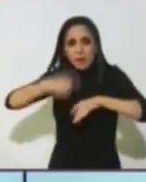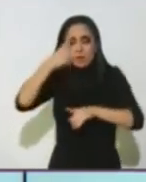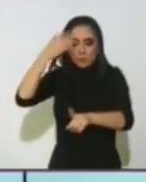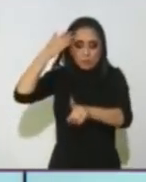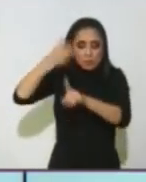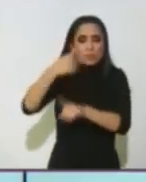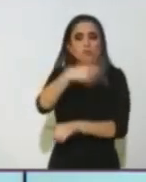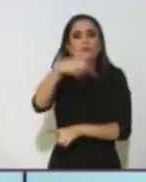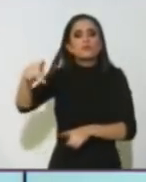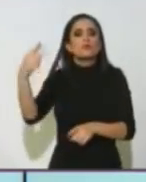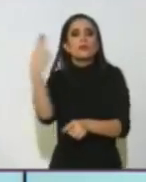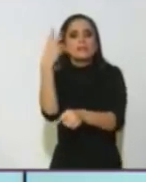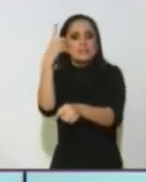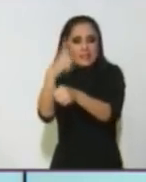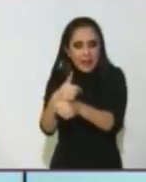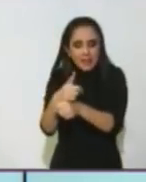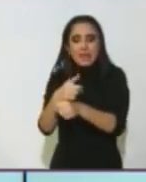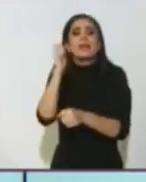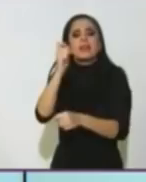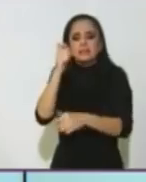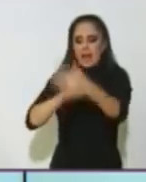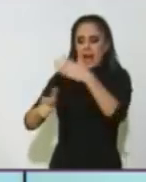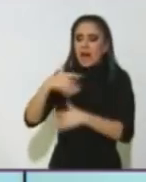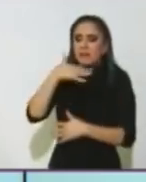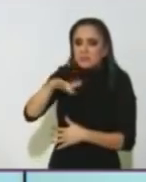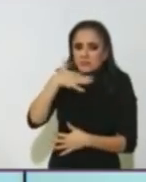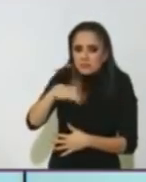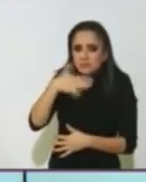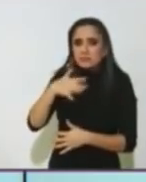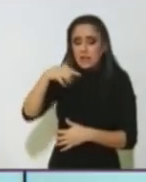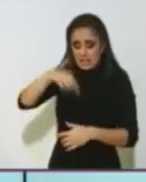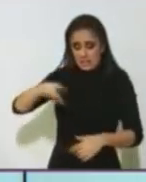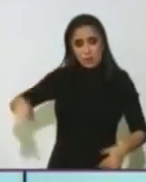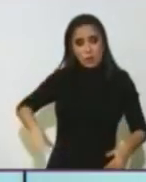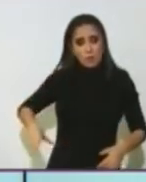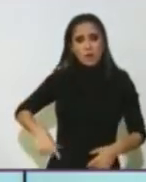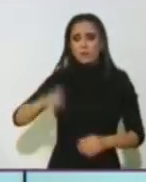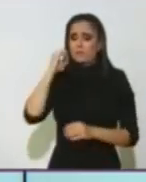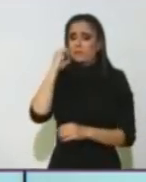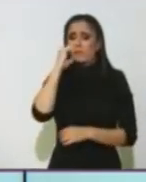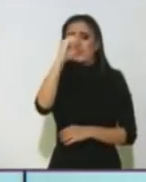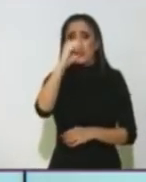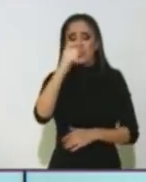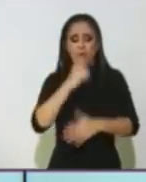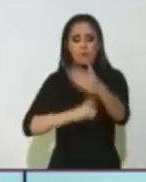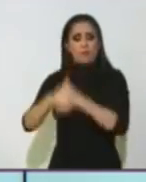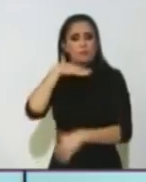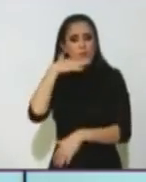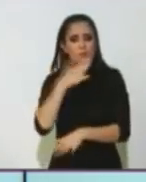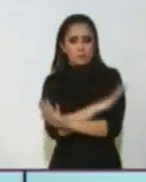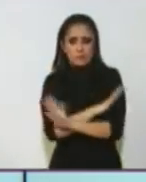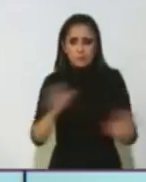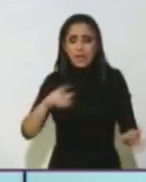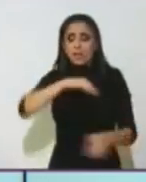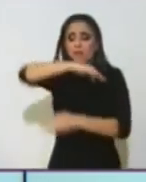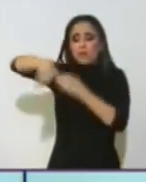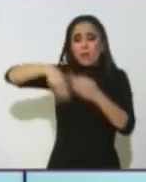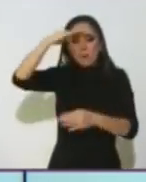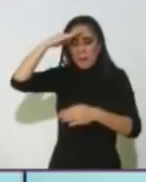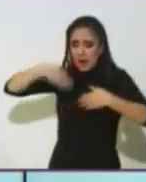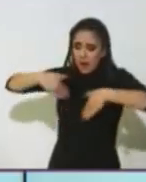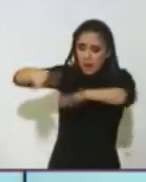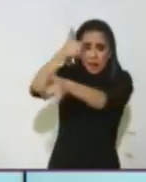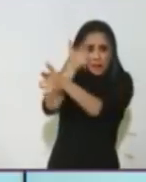tus necesidades combatir la corrupción en nuestro gobierno no va a haber cero corrupción y ataque a toda la impunidad que